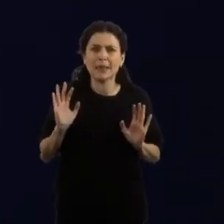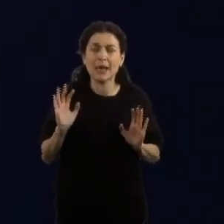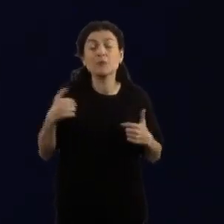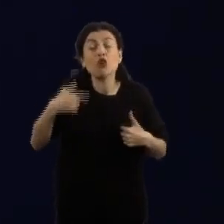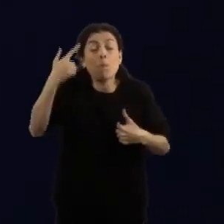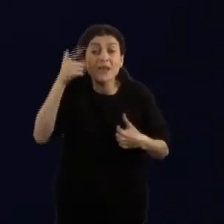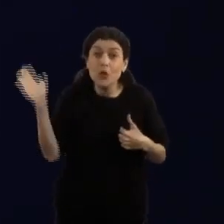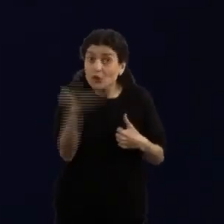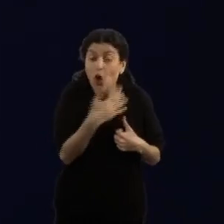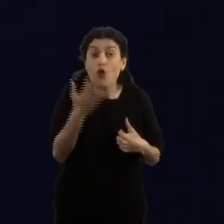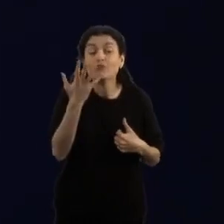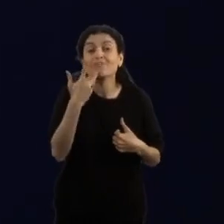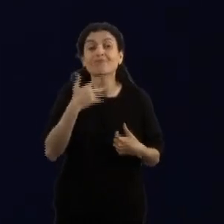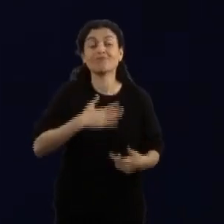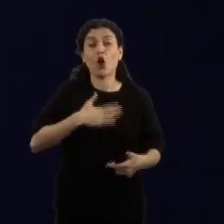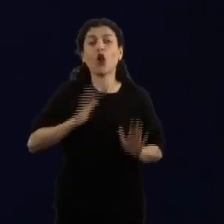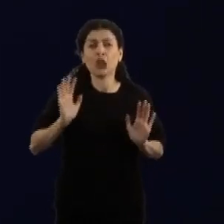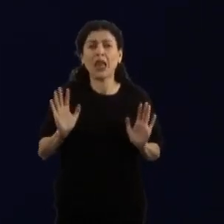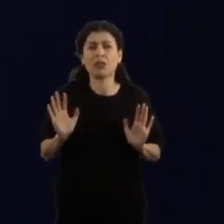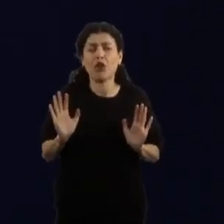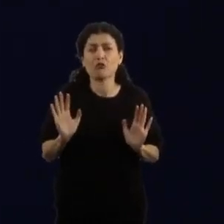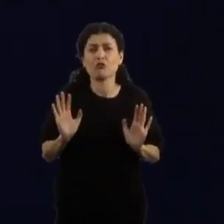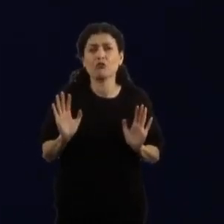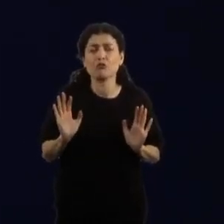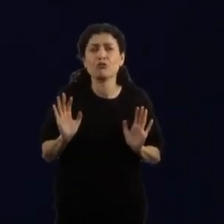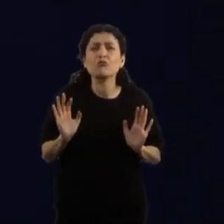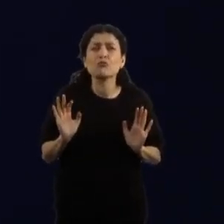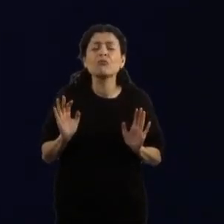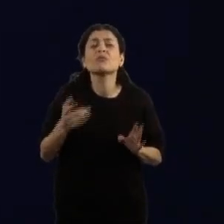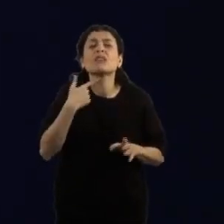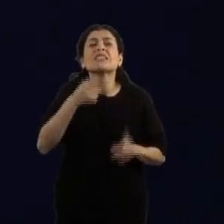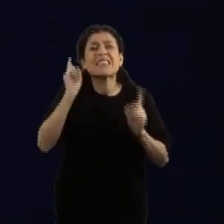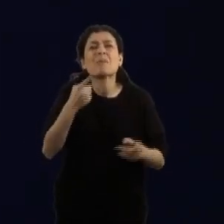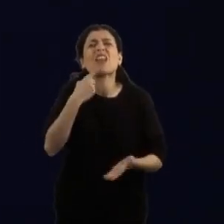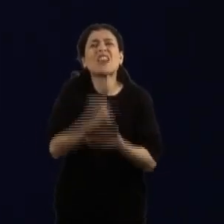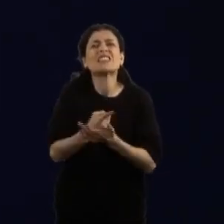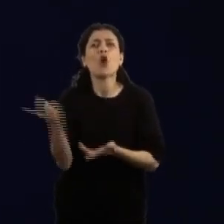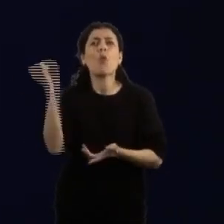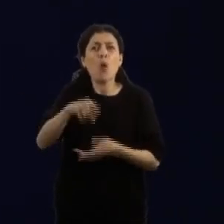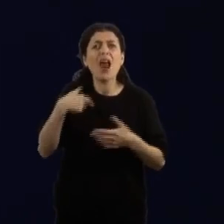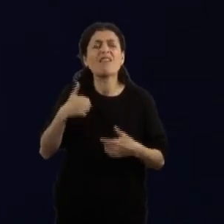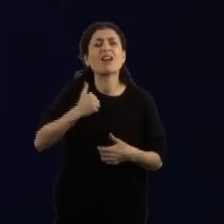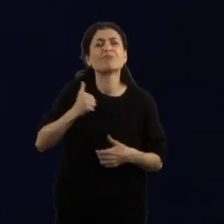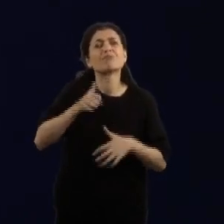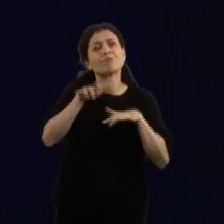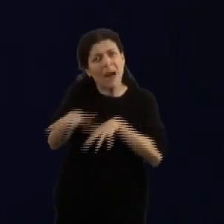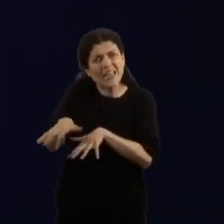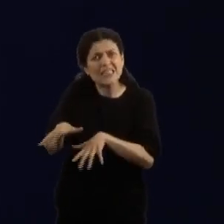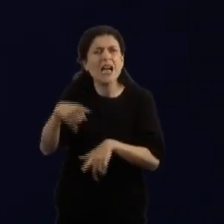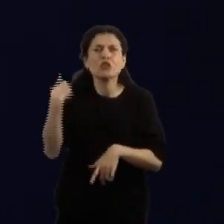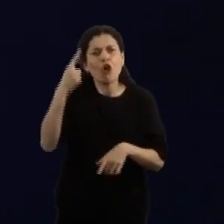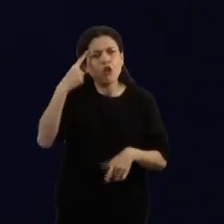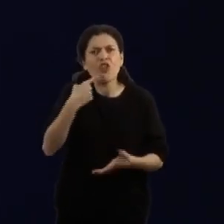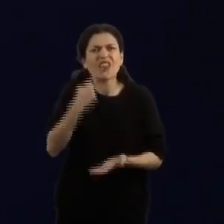gustado y todos se han sentido satisfechos con haberlas vuelto a poner en valor a las fuerzas